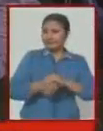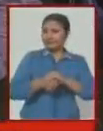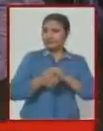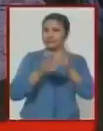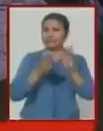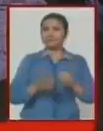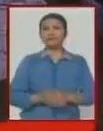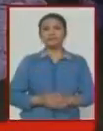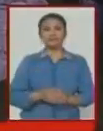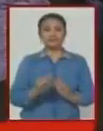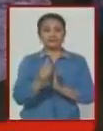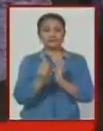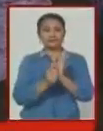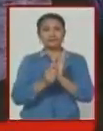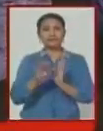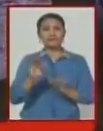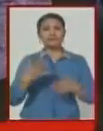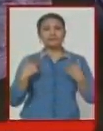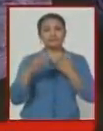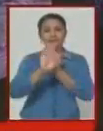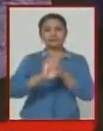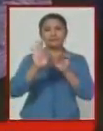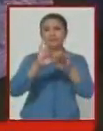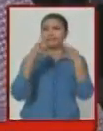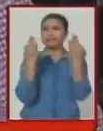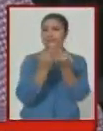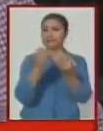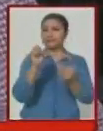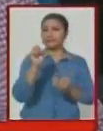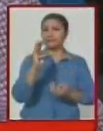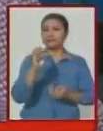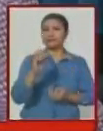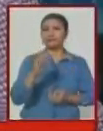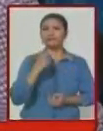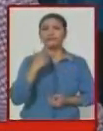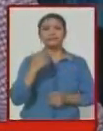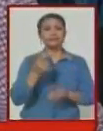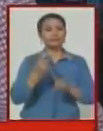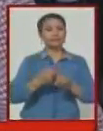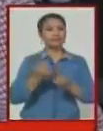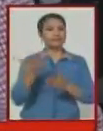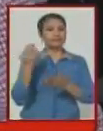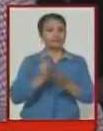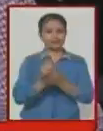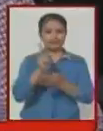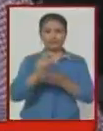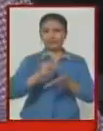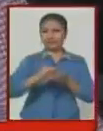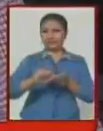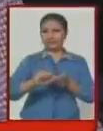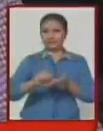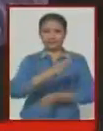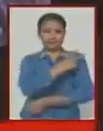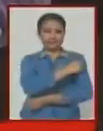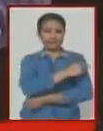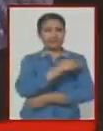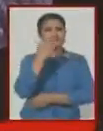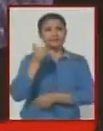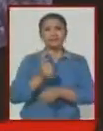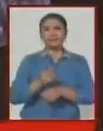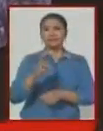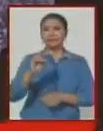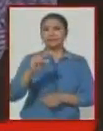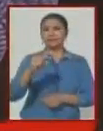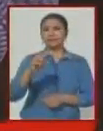Para el abogado Felipe Hurtado, que asume la defensa de la familia del niño Sebastián, que en el mes de septiembre fue operado en el hospital oncológico por los cirujanos